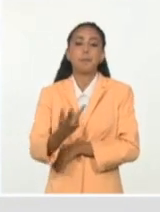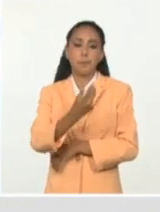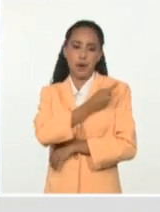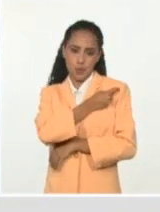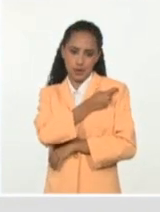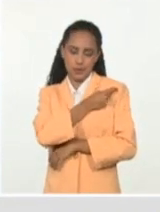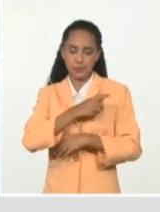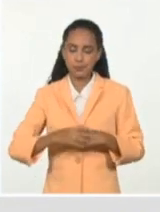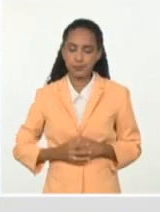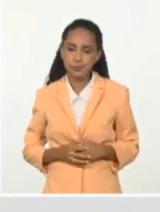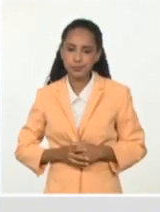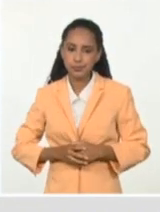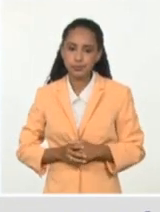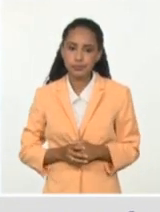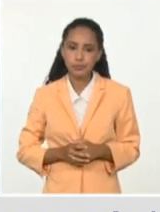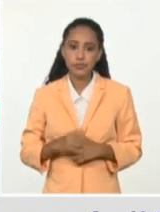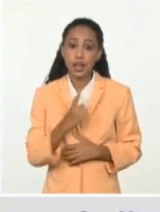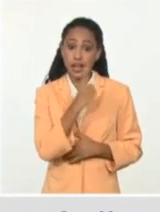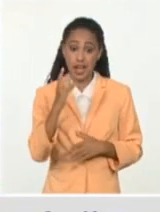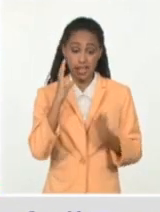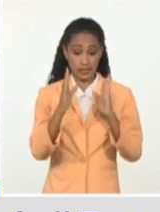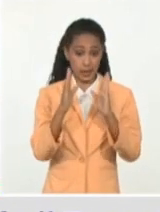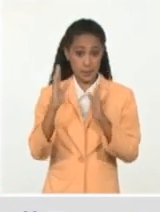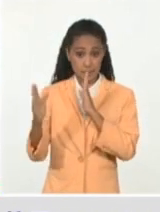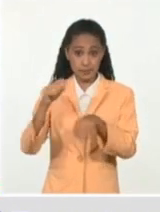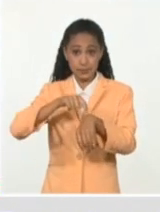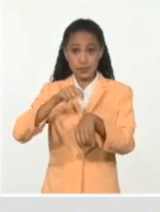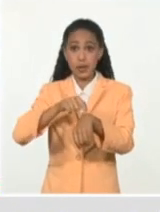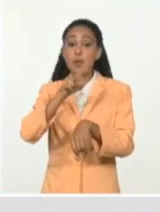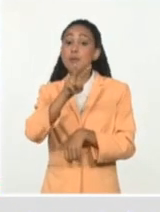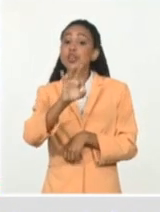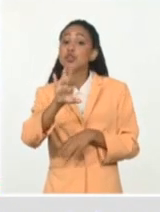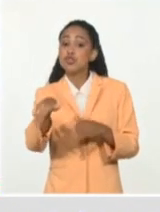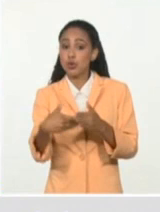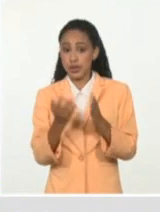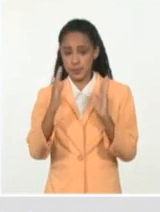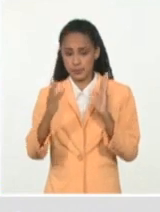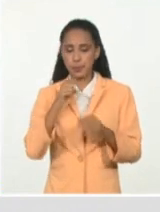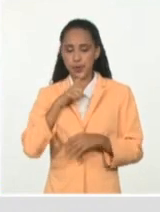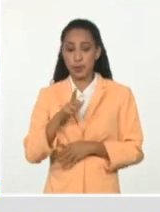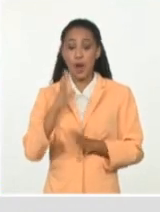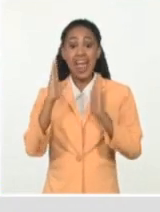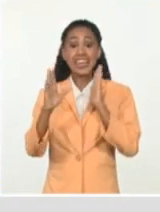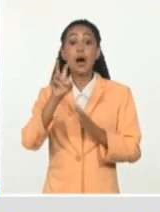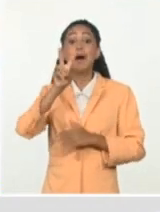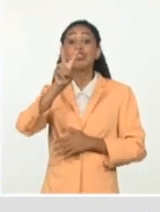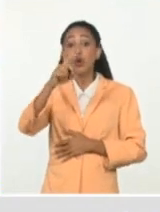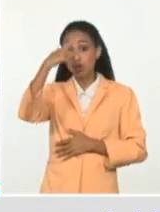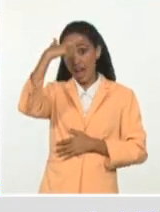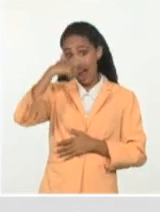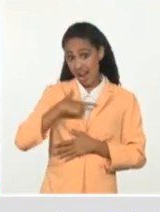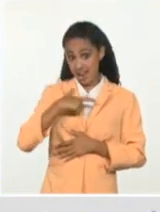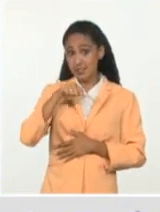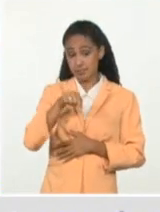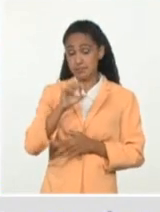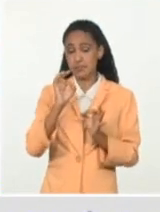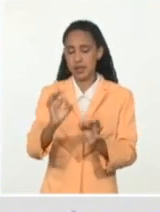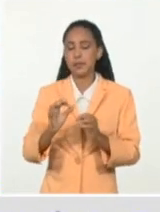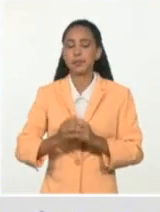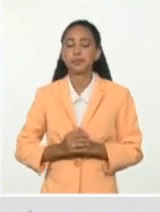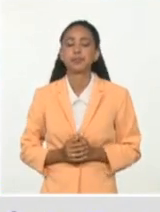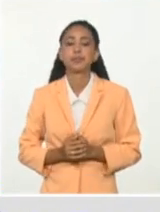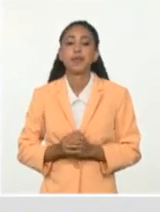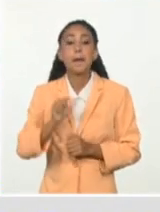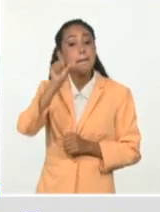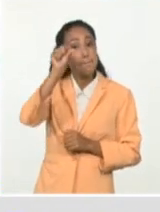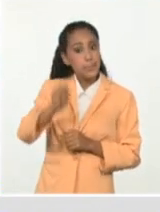extiende hasta 28 días. En el caso de la etapa 2A, fue una evaluación preliminar en personas